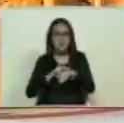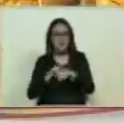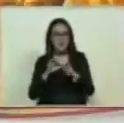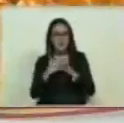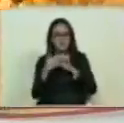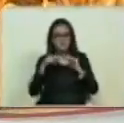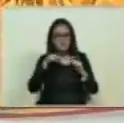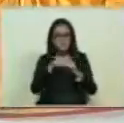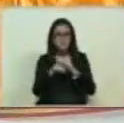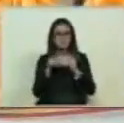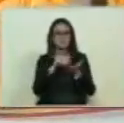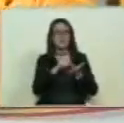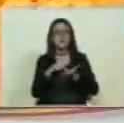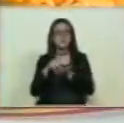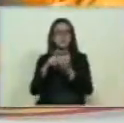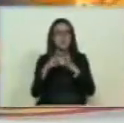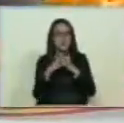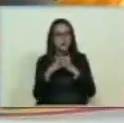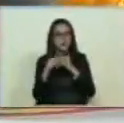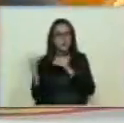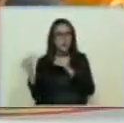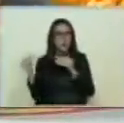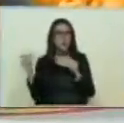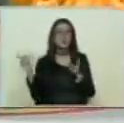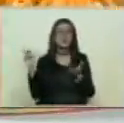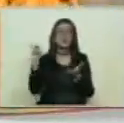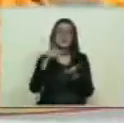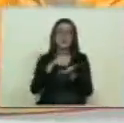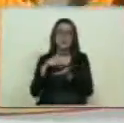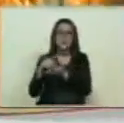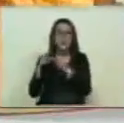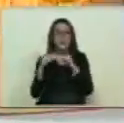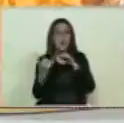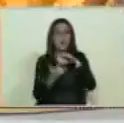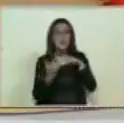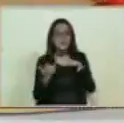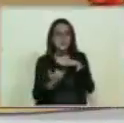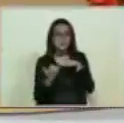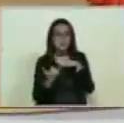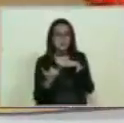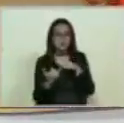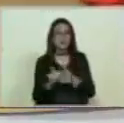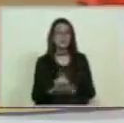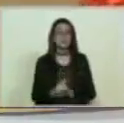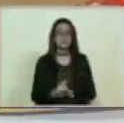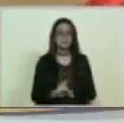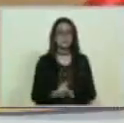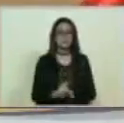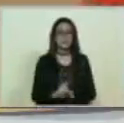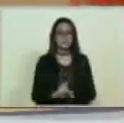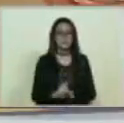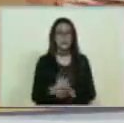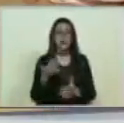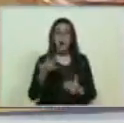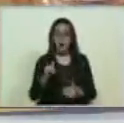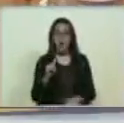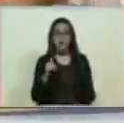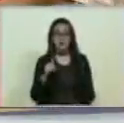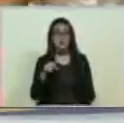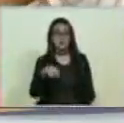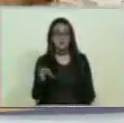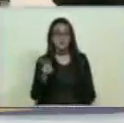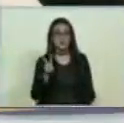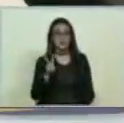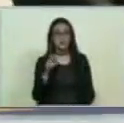con la participación de las brigadas y con la participación de las instituciones regionales y locales. Es decir, el recurso está en el